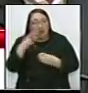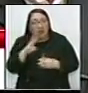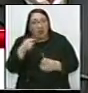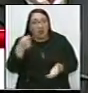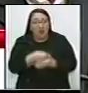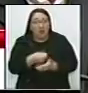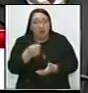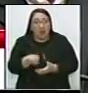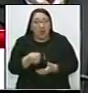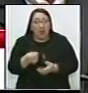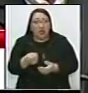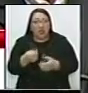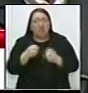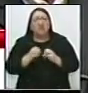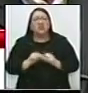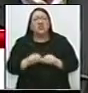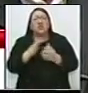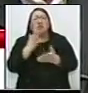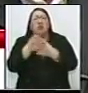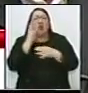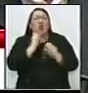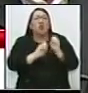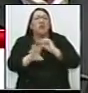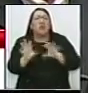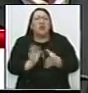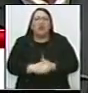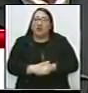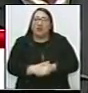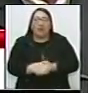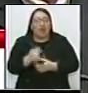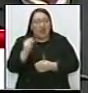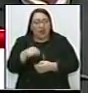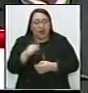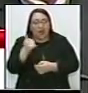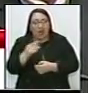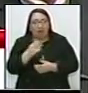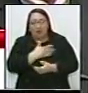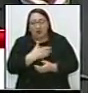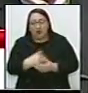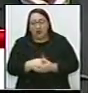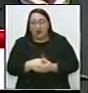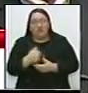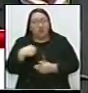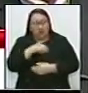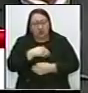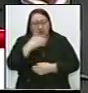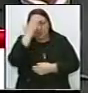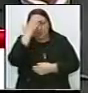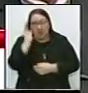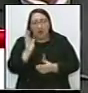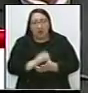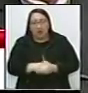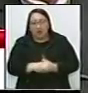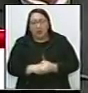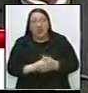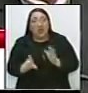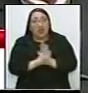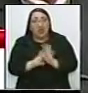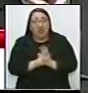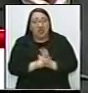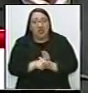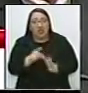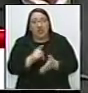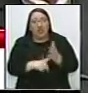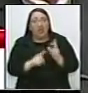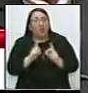pague, que sigan contaminando nomás. Aquí hay, presidente, lo sabemos, leyes que